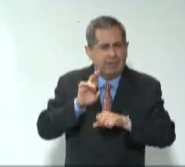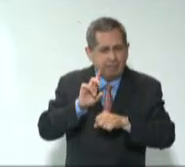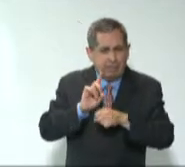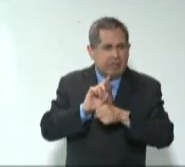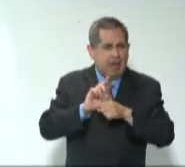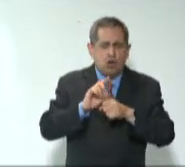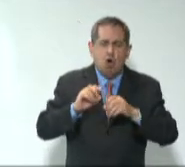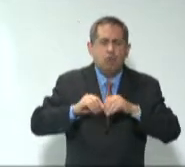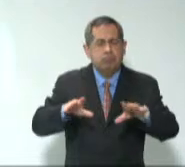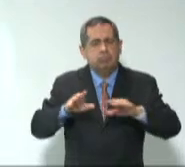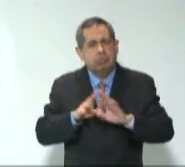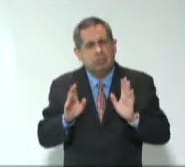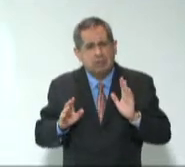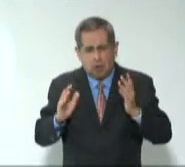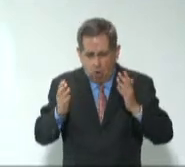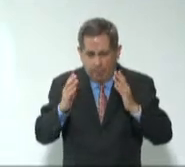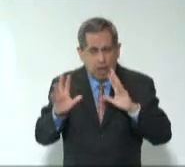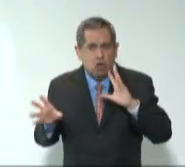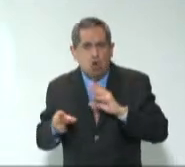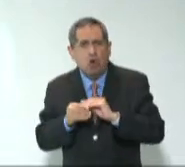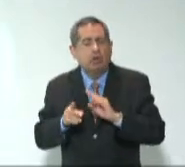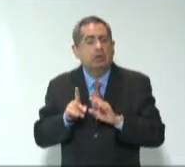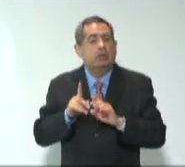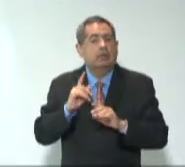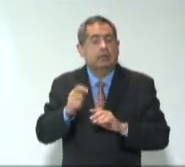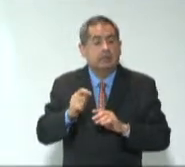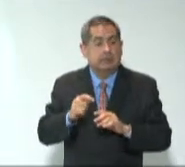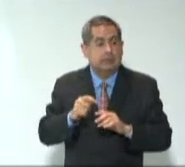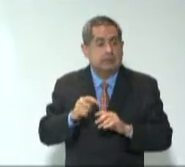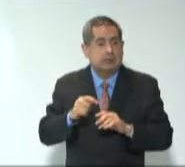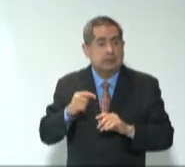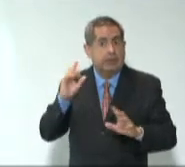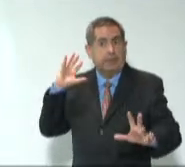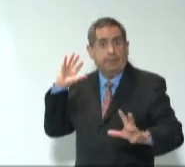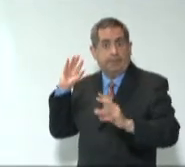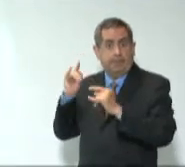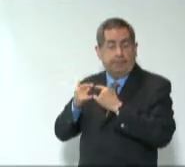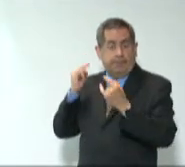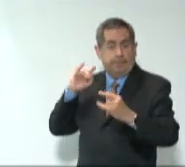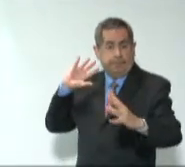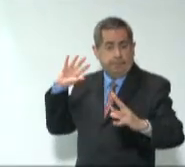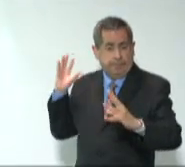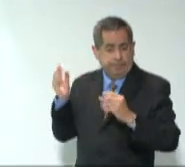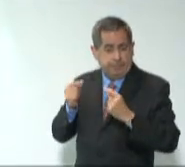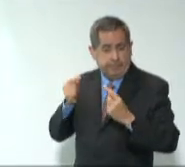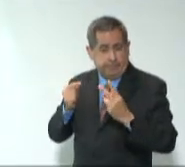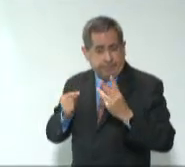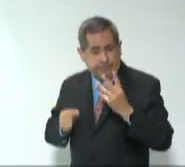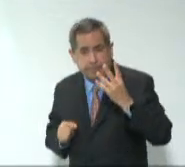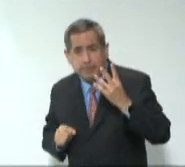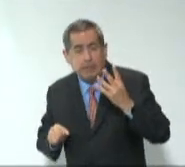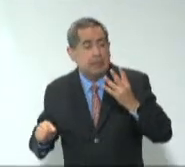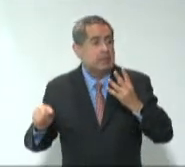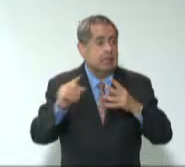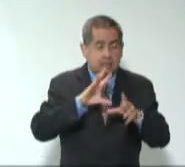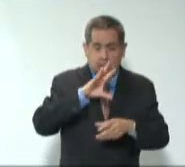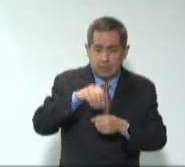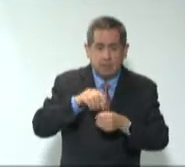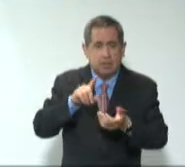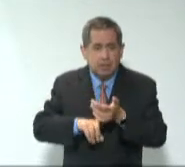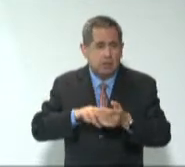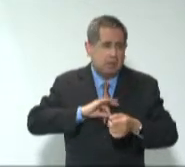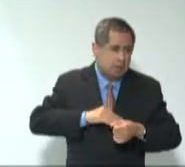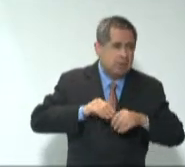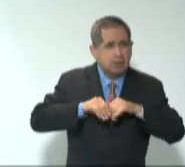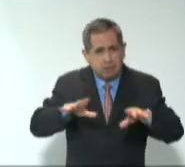con Powerpoint no voy a estar juntando sino me dice toda la serie histórica de la gente que ha que se infectada de